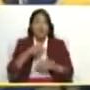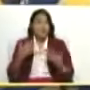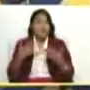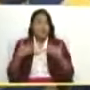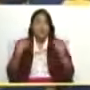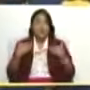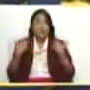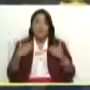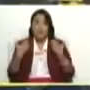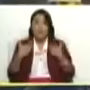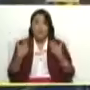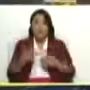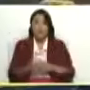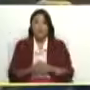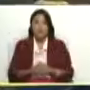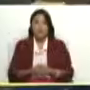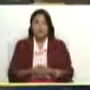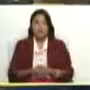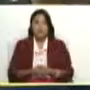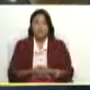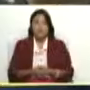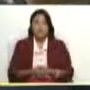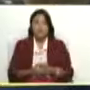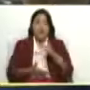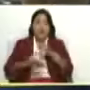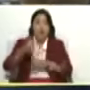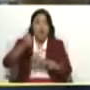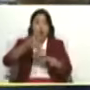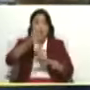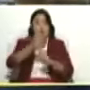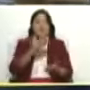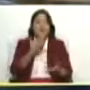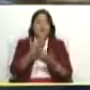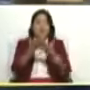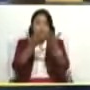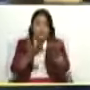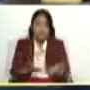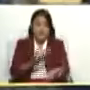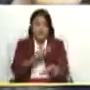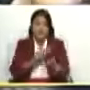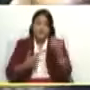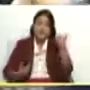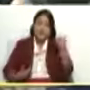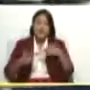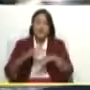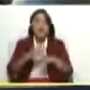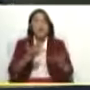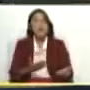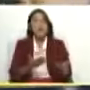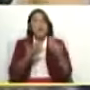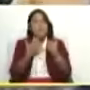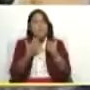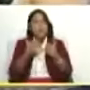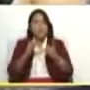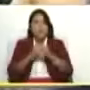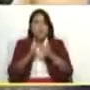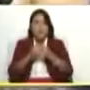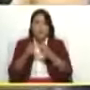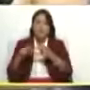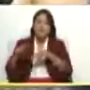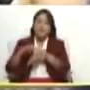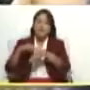del del resultado Ob tenido y queremos darle las gracias a usted presidente por el apoyo realizado el deporte al ministro Mario